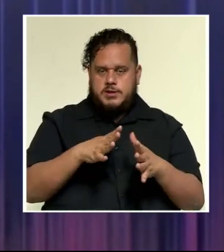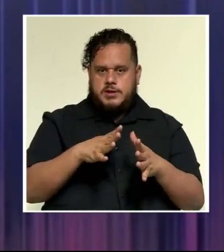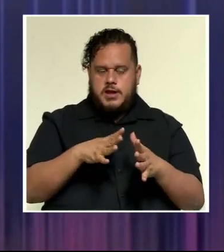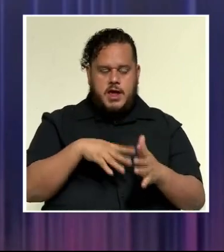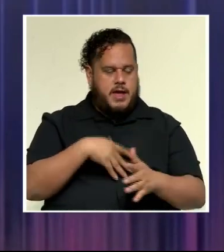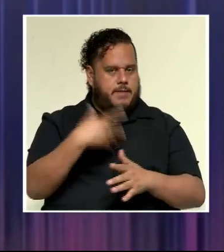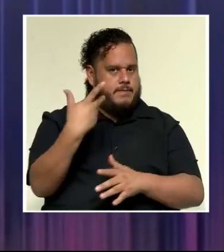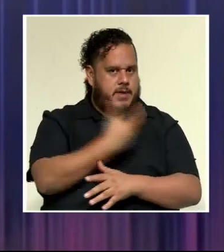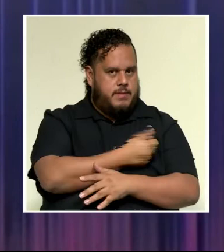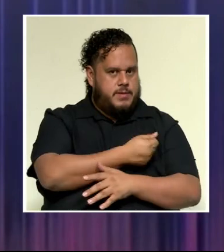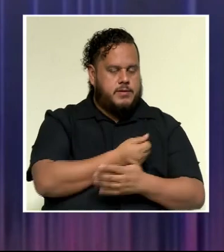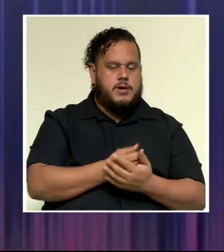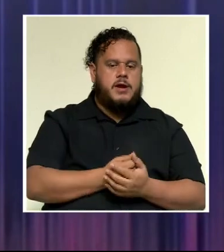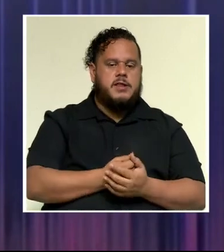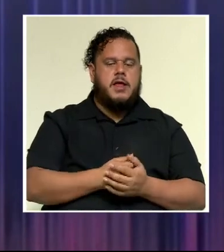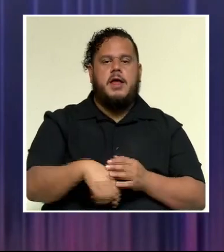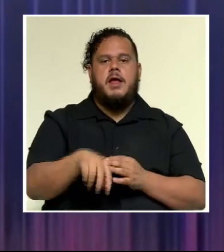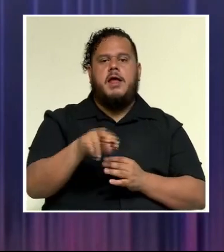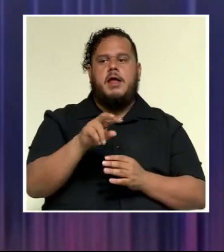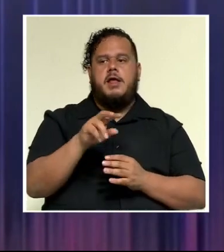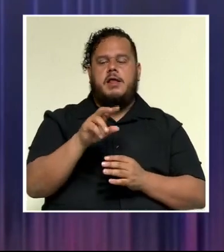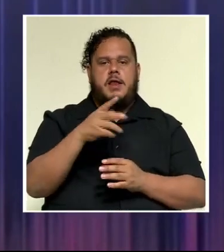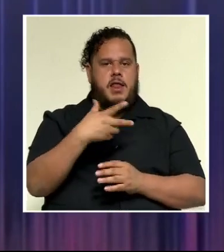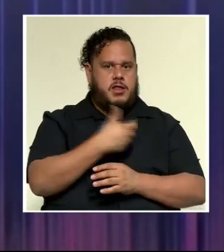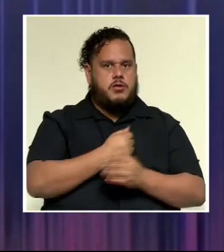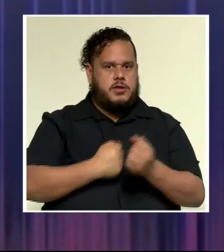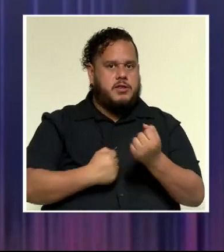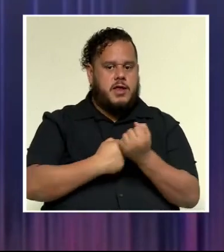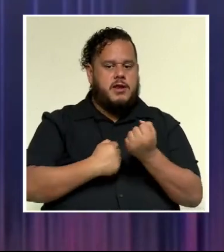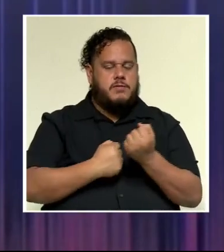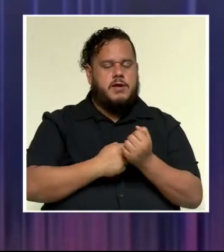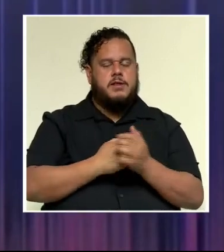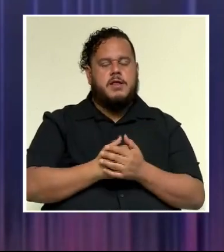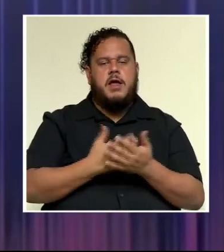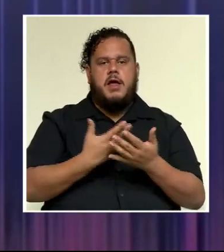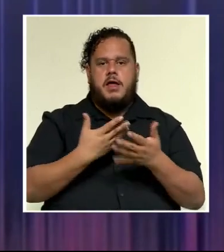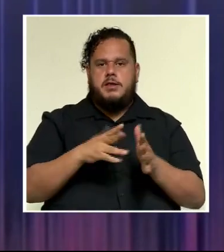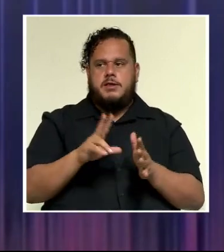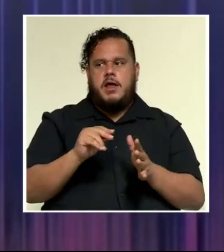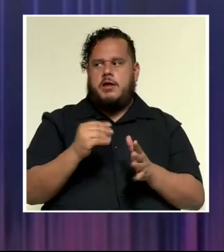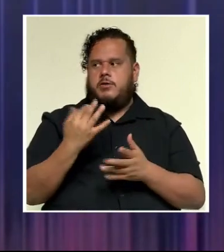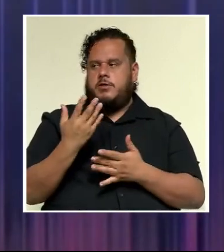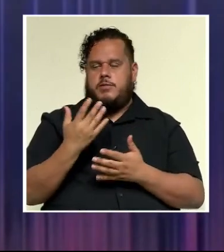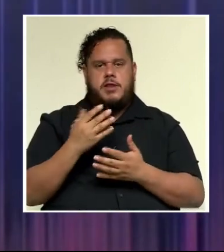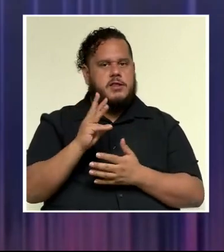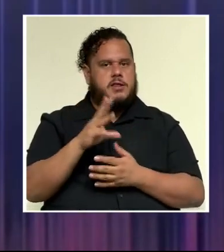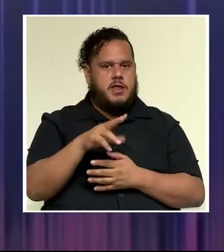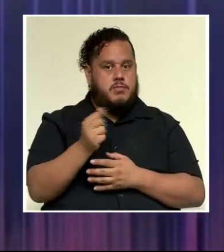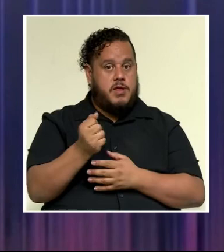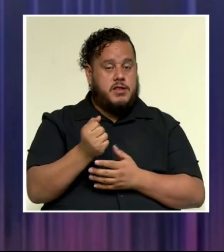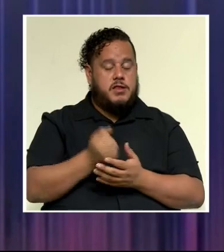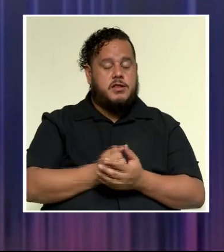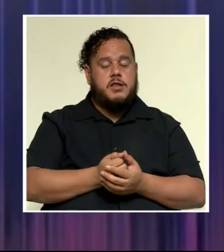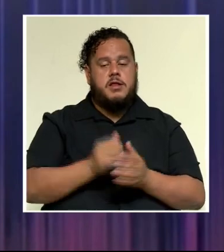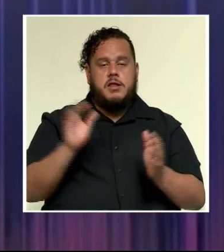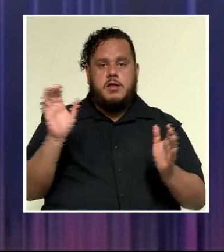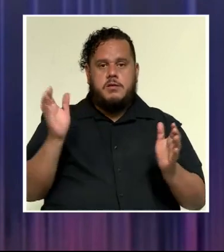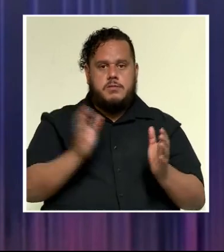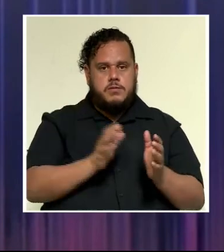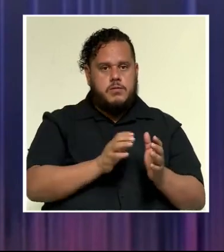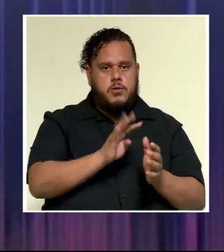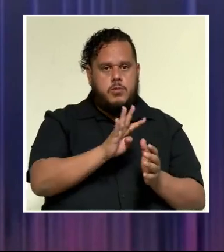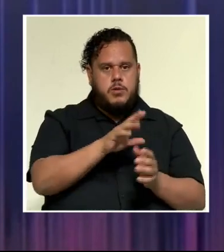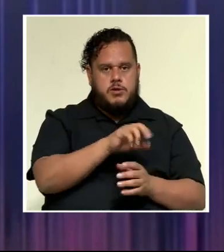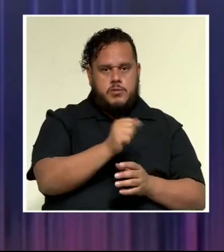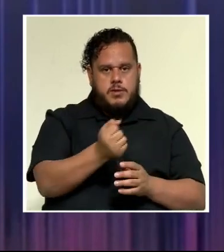aplicarse las dosis de refuerzo, ya no esperando 6 meses, sino